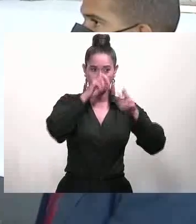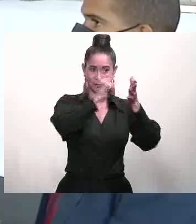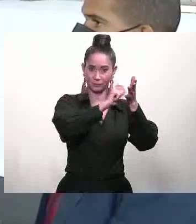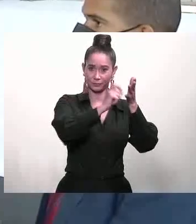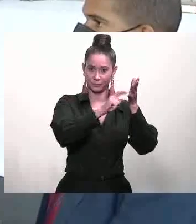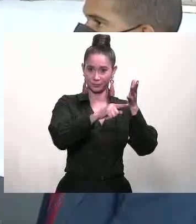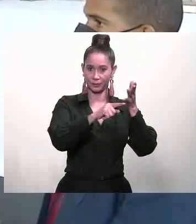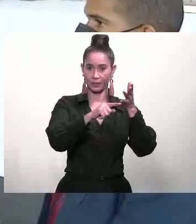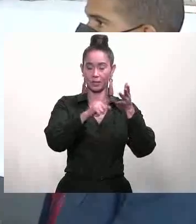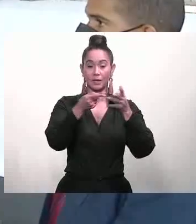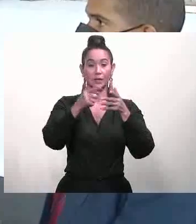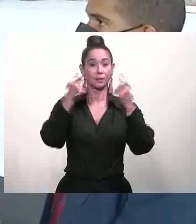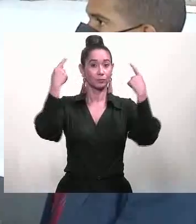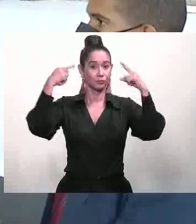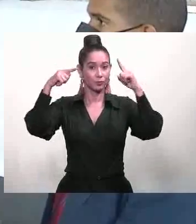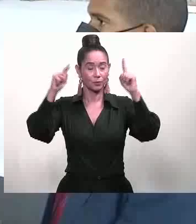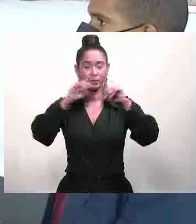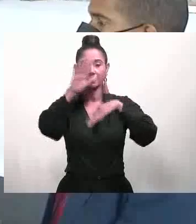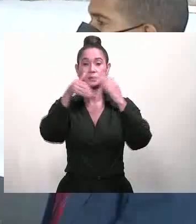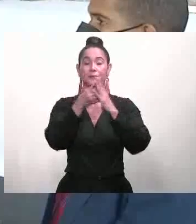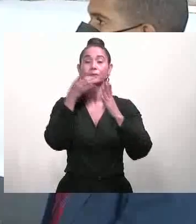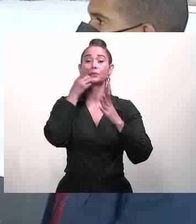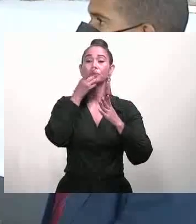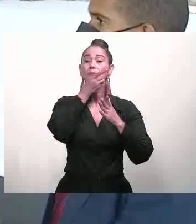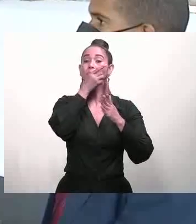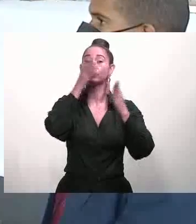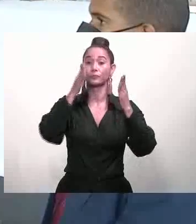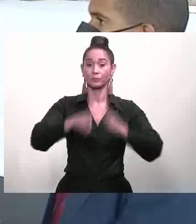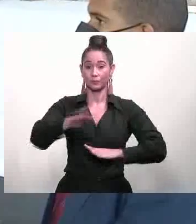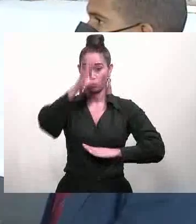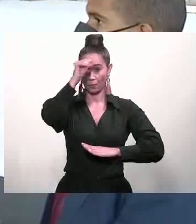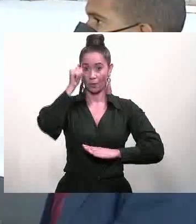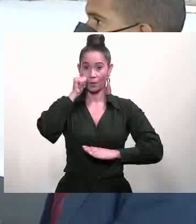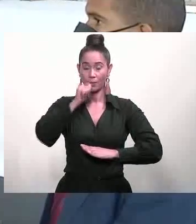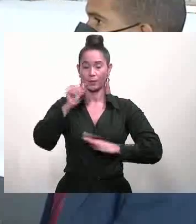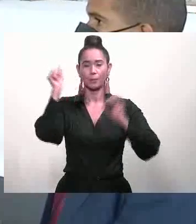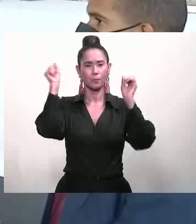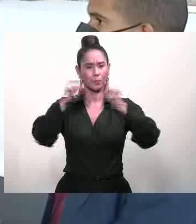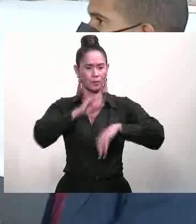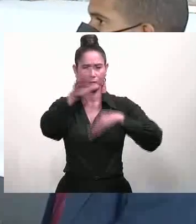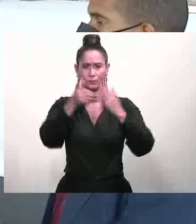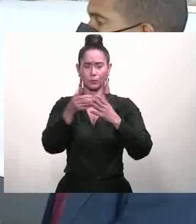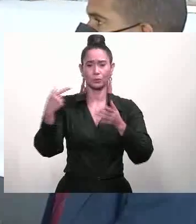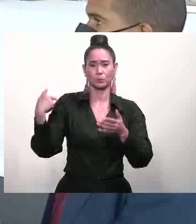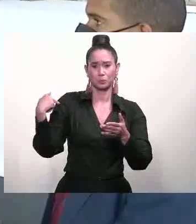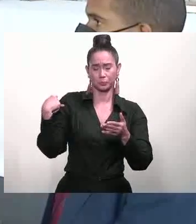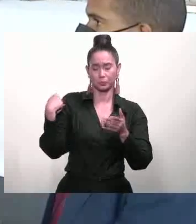exitoso para que todos los dominicanos y dominicanas puedan vacunarse contra la COVID-19.